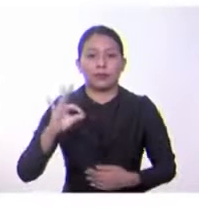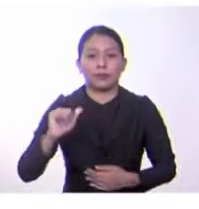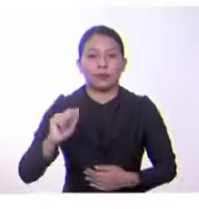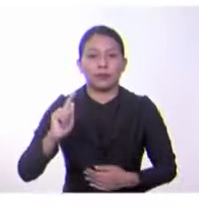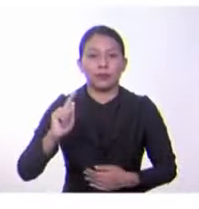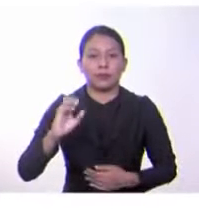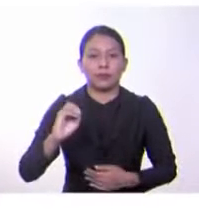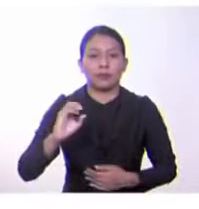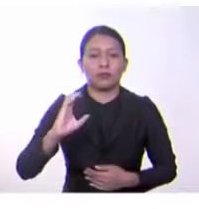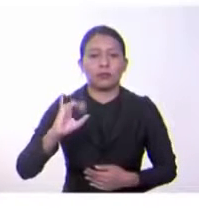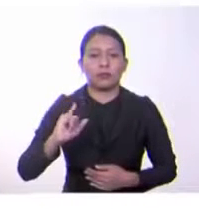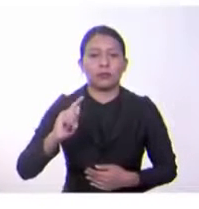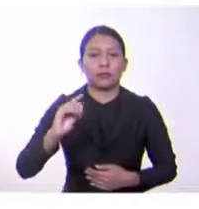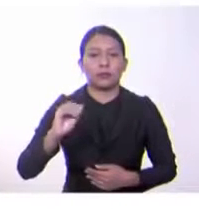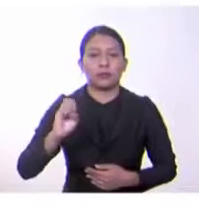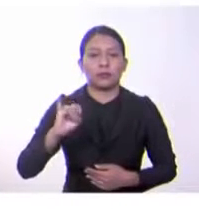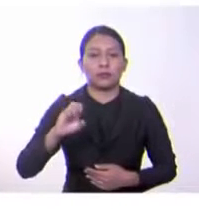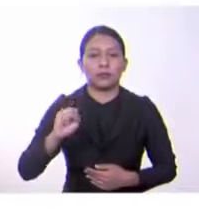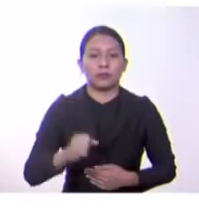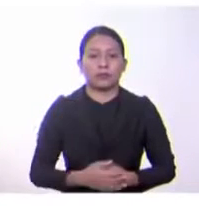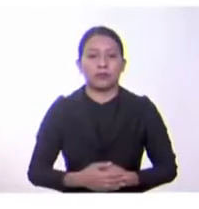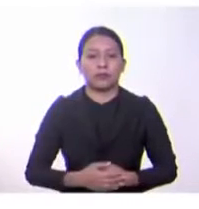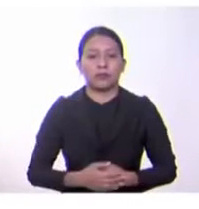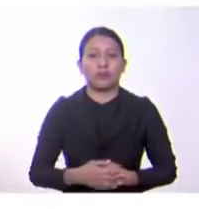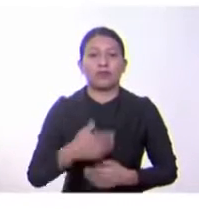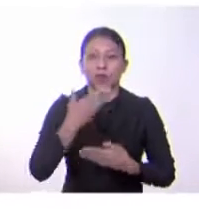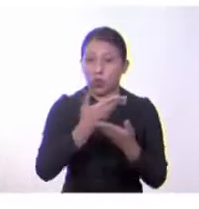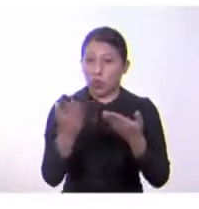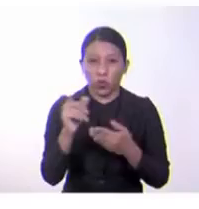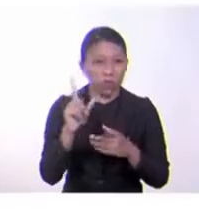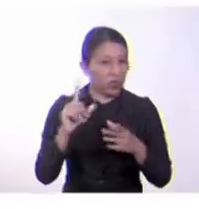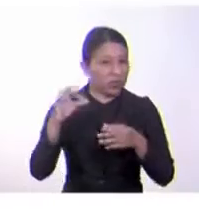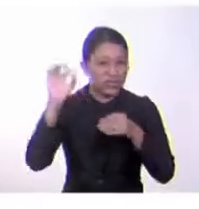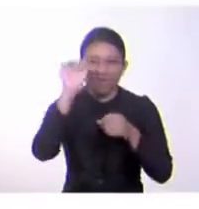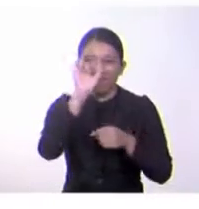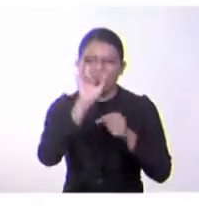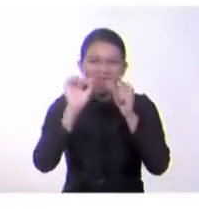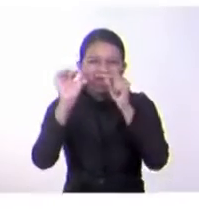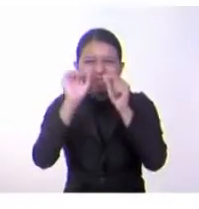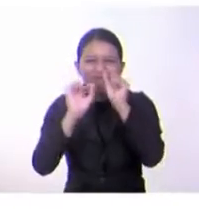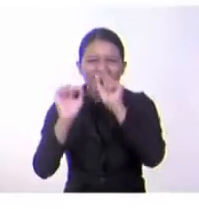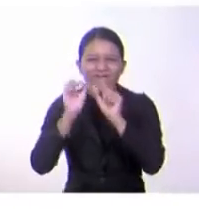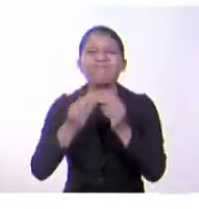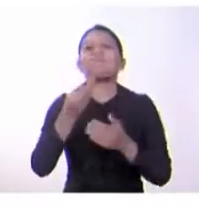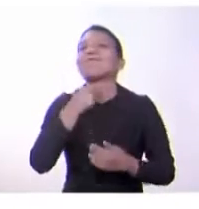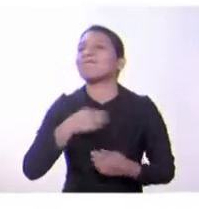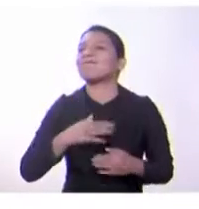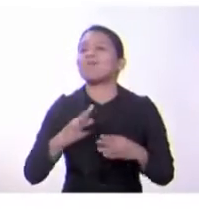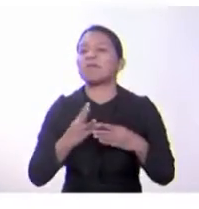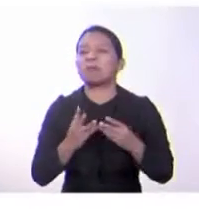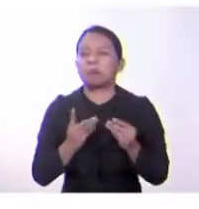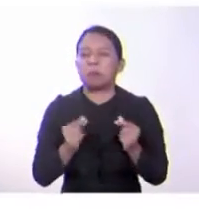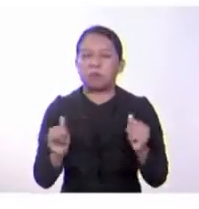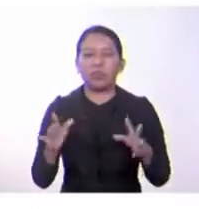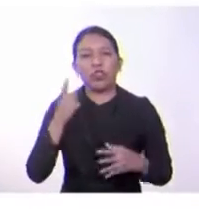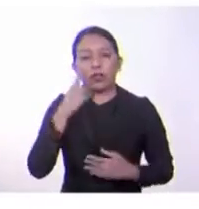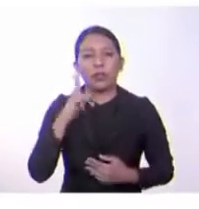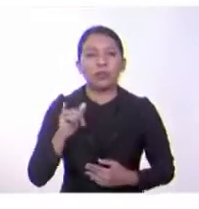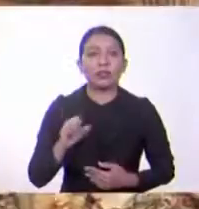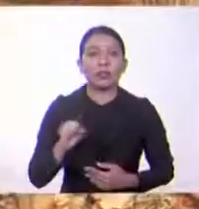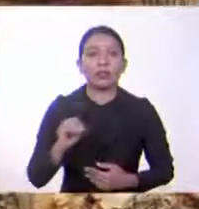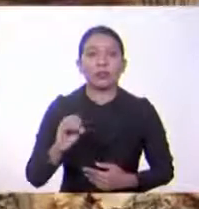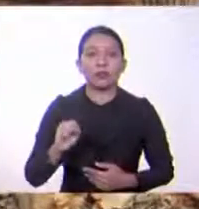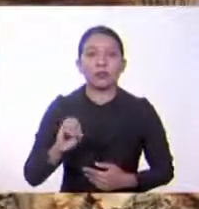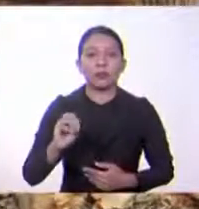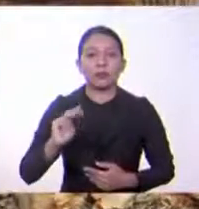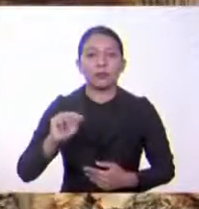fagocitosis. Luego, los inquilinos indeseables son digeridos en los potentes lisosomas.